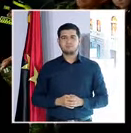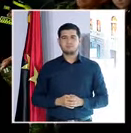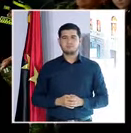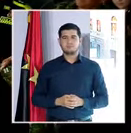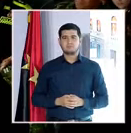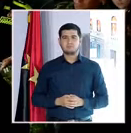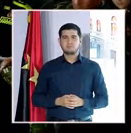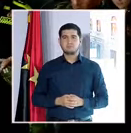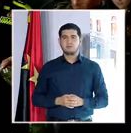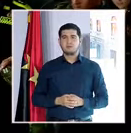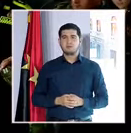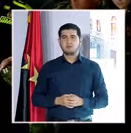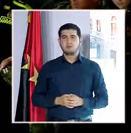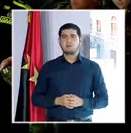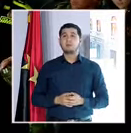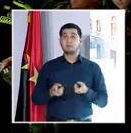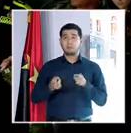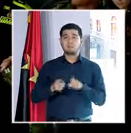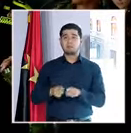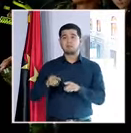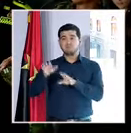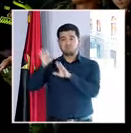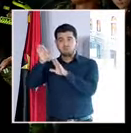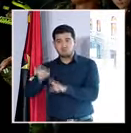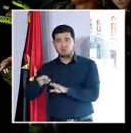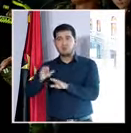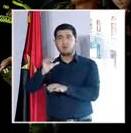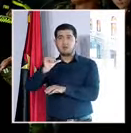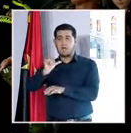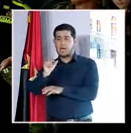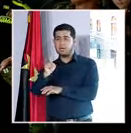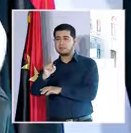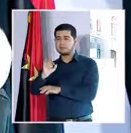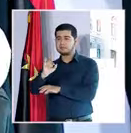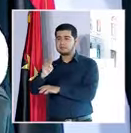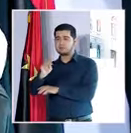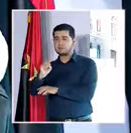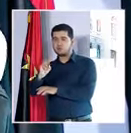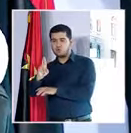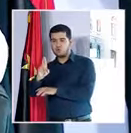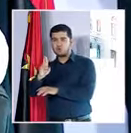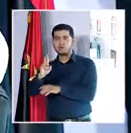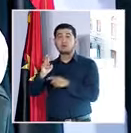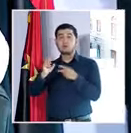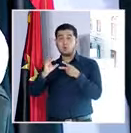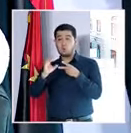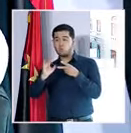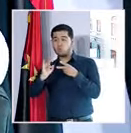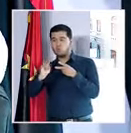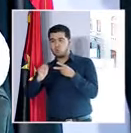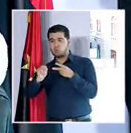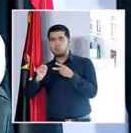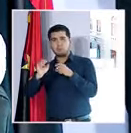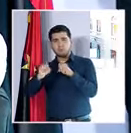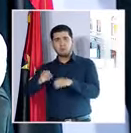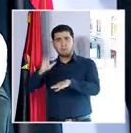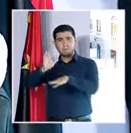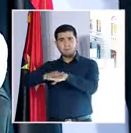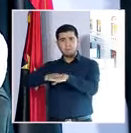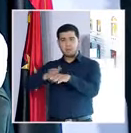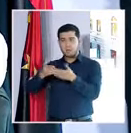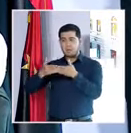los representantes de la CUD que están aquí con nosotros y de Asinor, los que permitieron llevar la educación a esos niños del